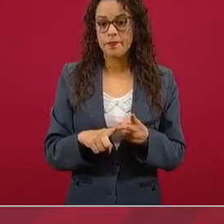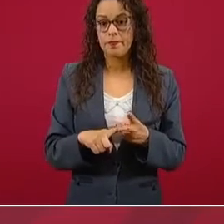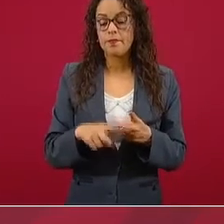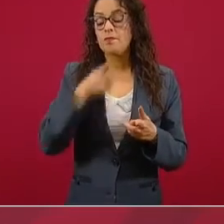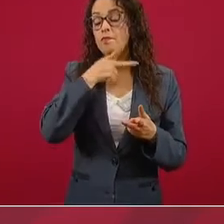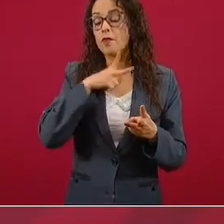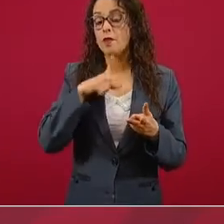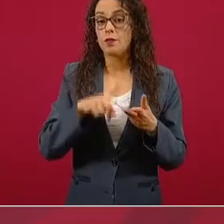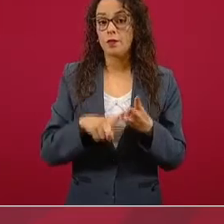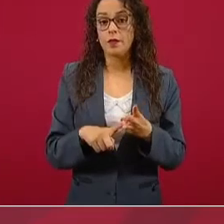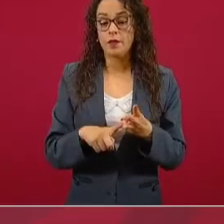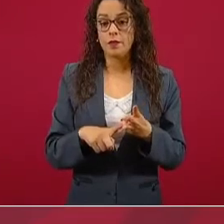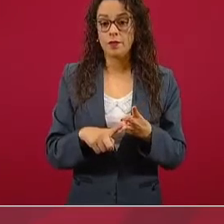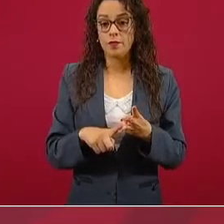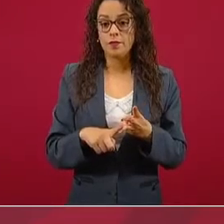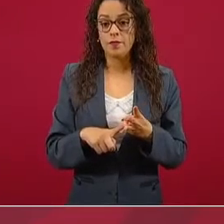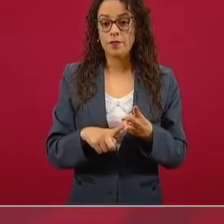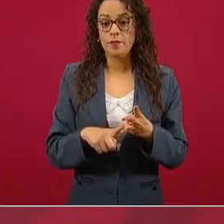Pemex.